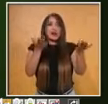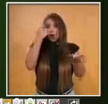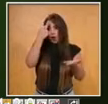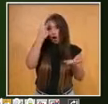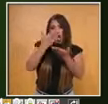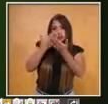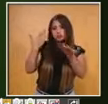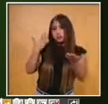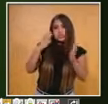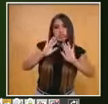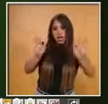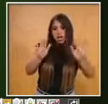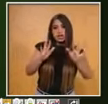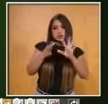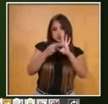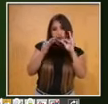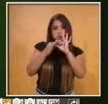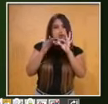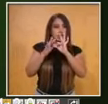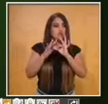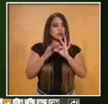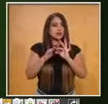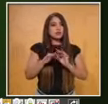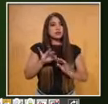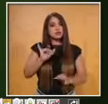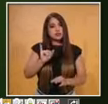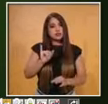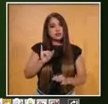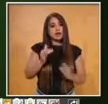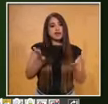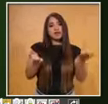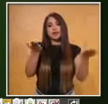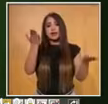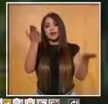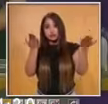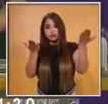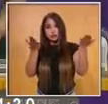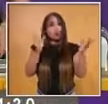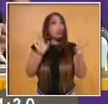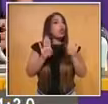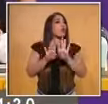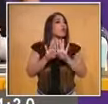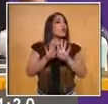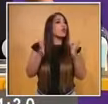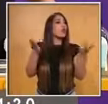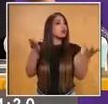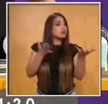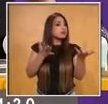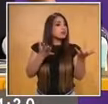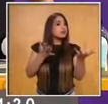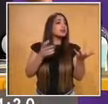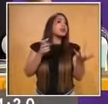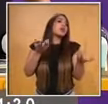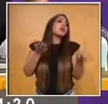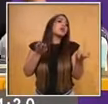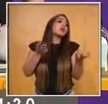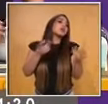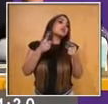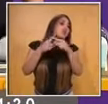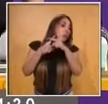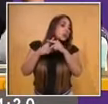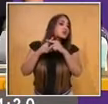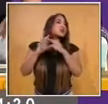trabajado la semana pasada, habíamos visto fracciones equivalentes, cómo obtenerlas, ya sea mediante multiplicación o